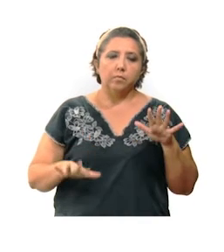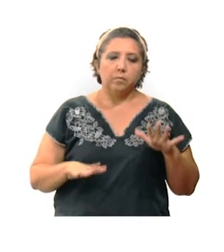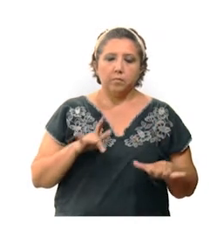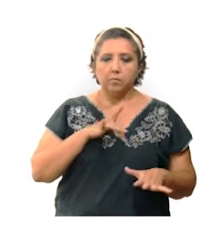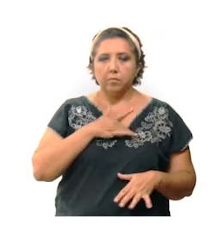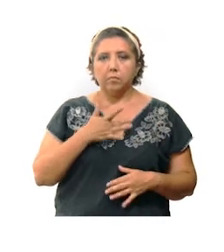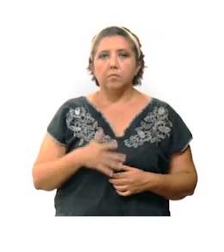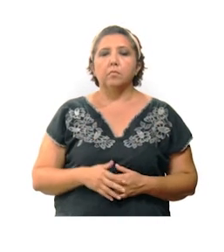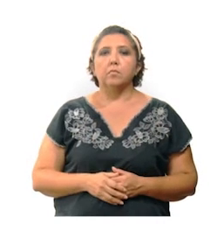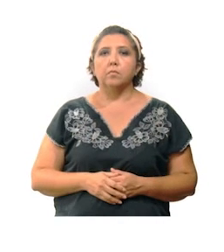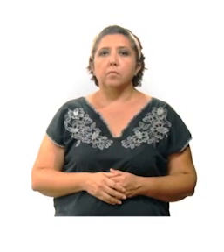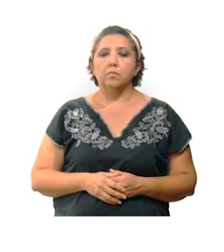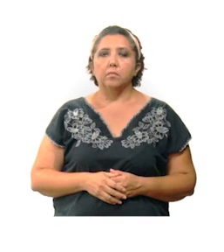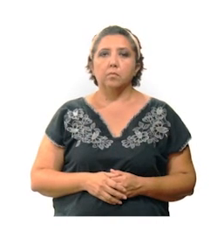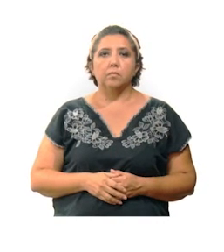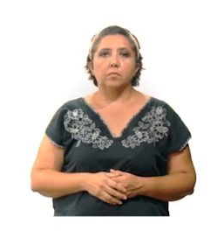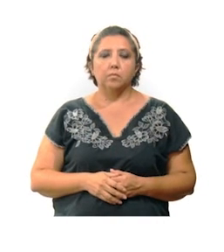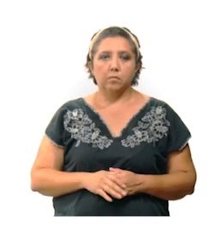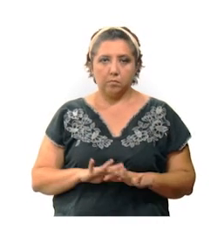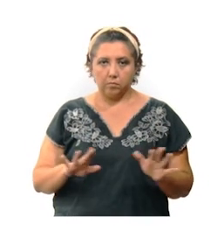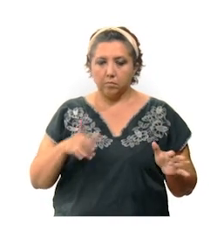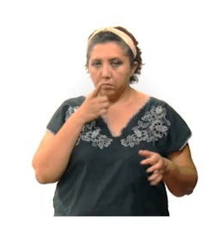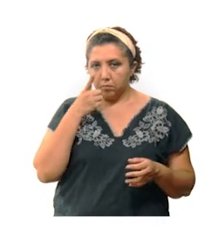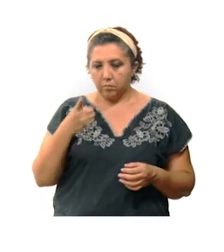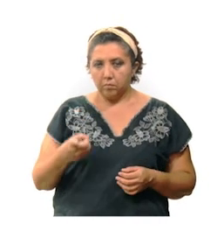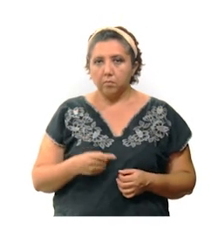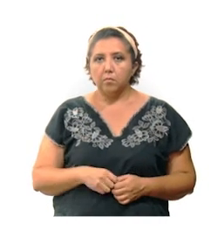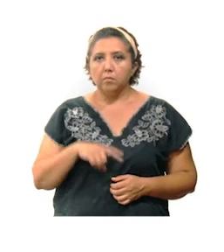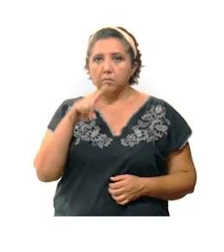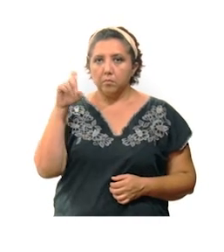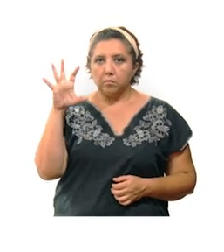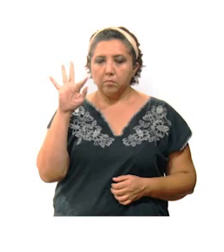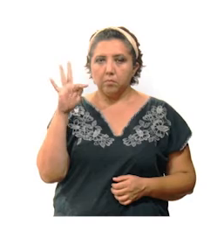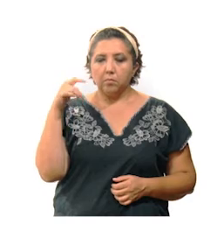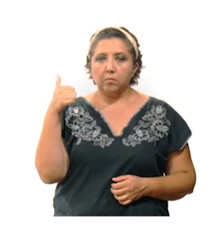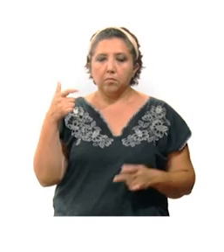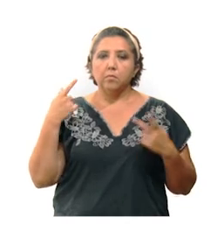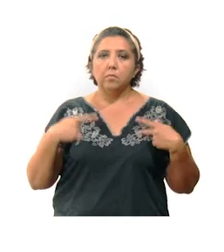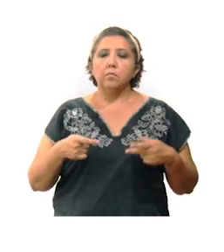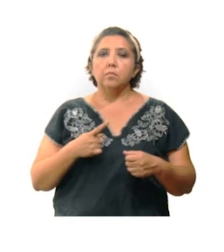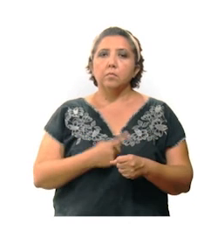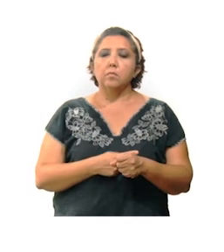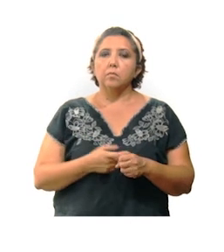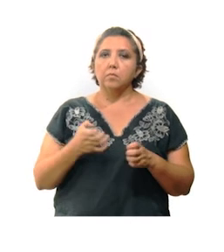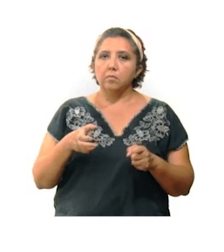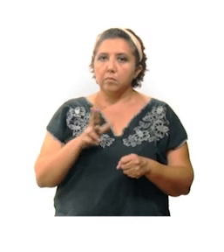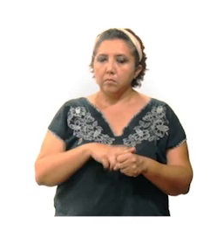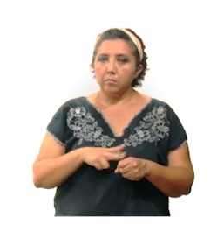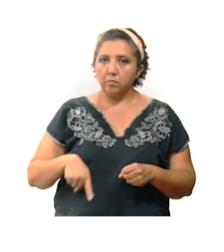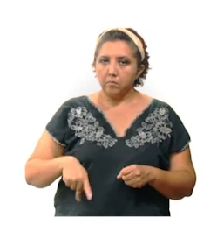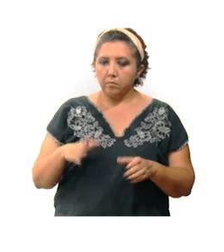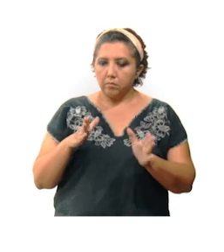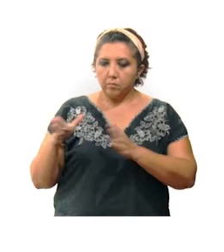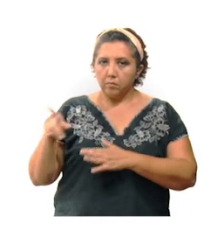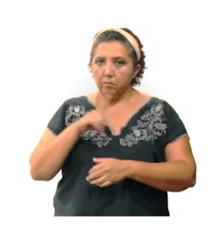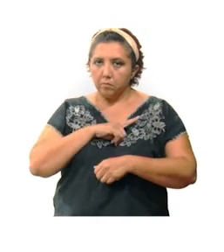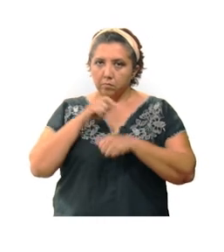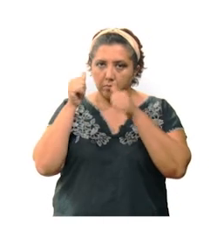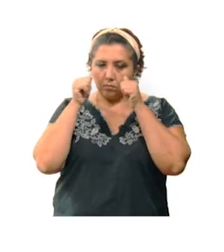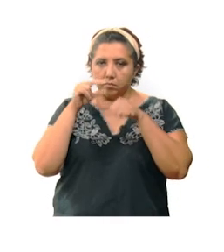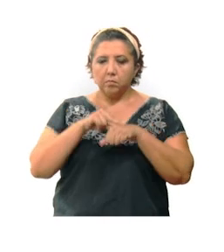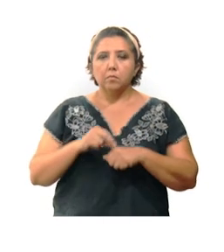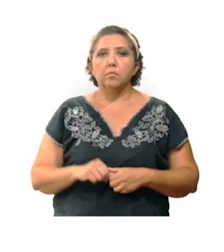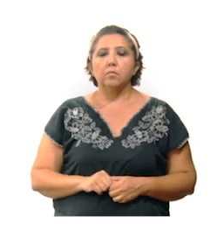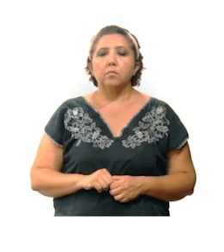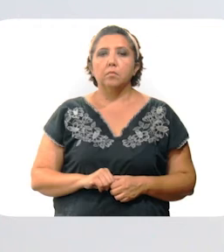presentan síntomas leves. Como ya se mencionó, 146 de los casos positivos están en hospitales públicos y en